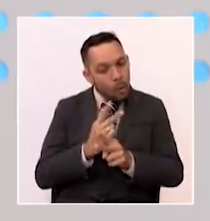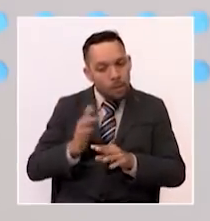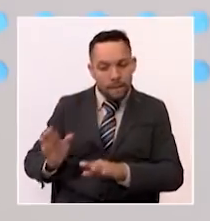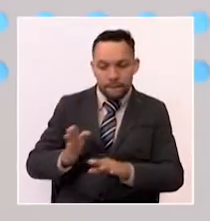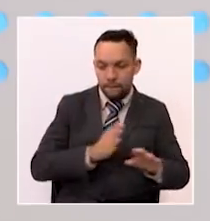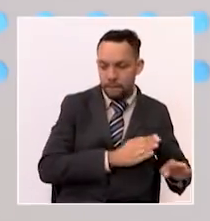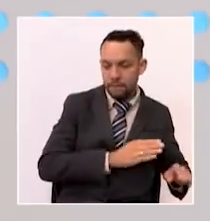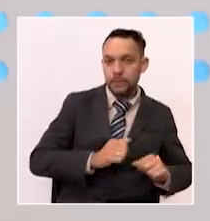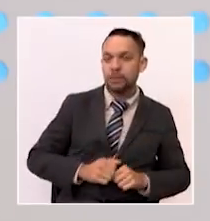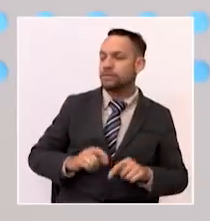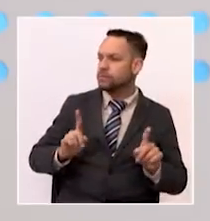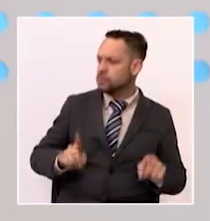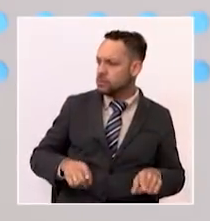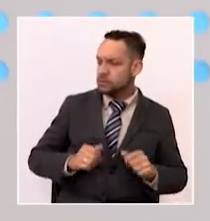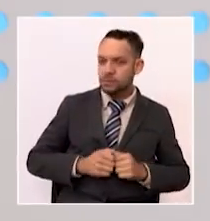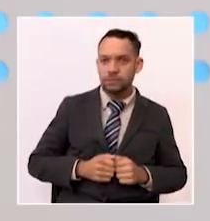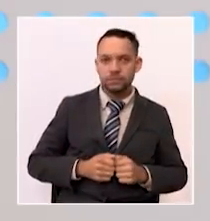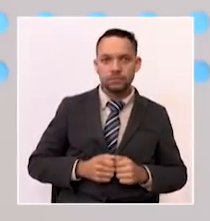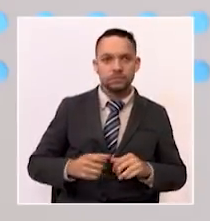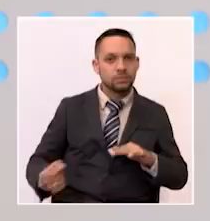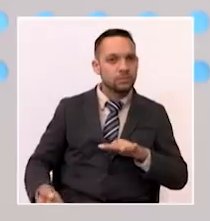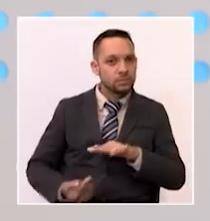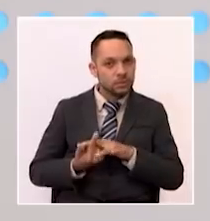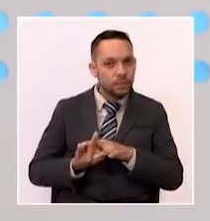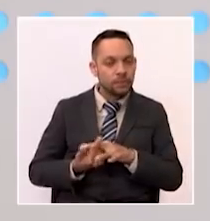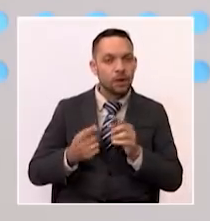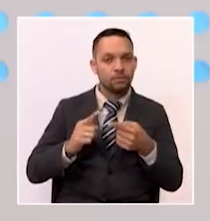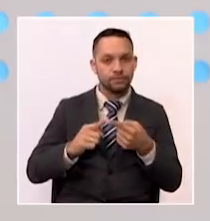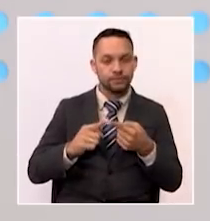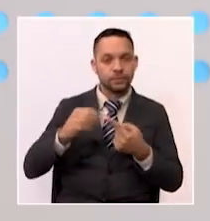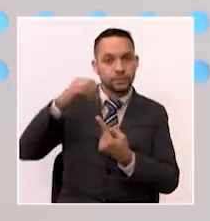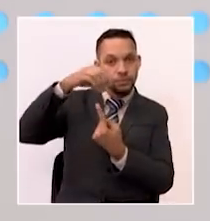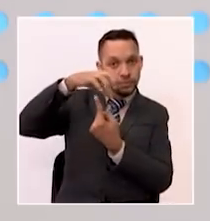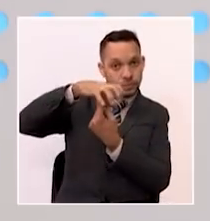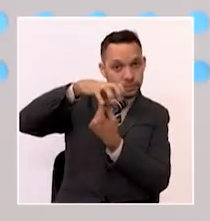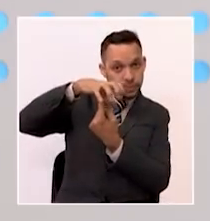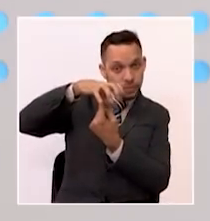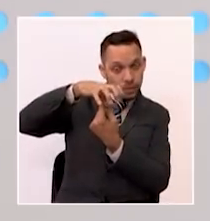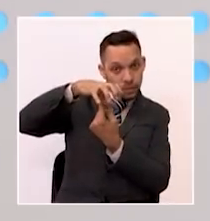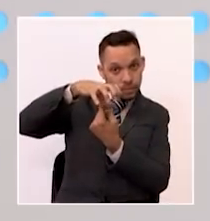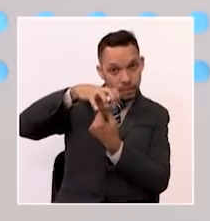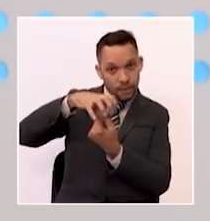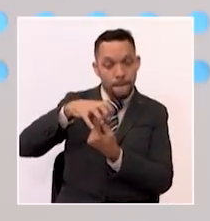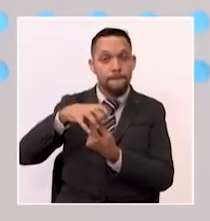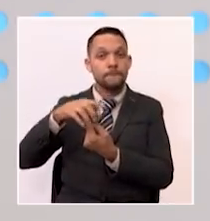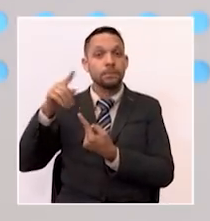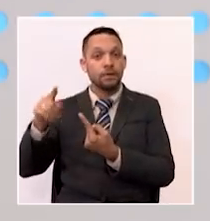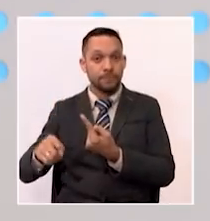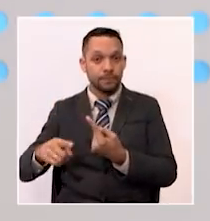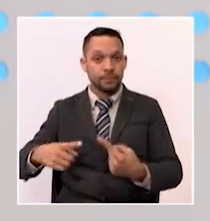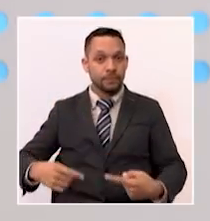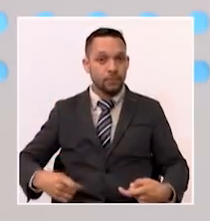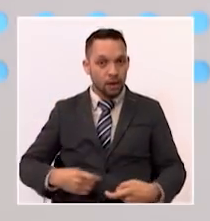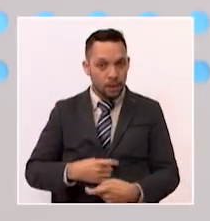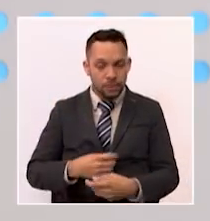de que pueden haber diferentes orígenes. Hablamos de los hongos, hablamos de la gardnerella, que es una bacteria. ¿Hay más bacterias? Estamos